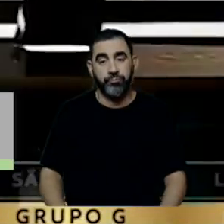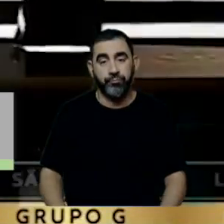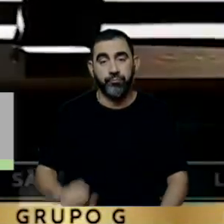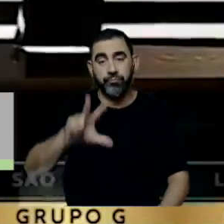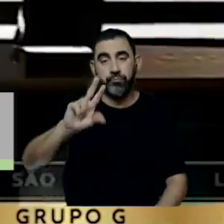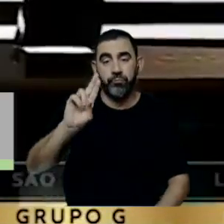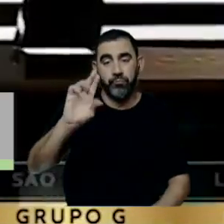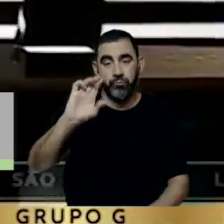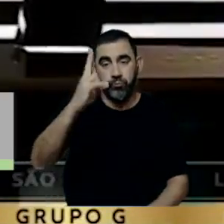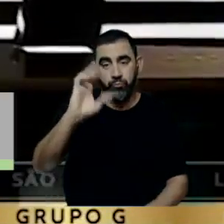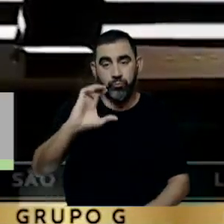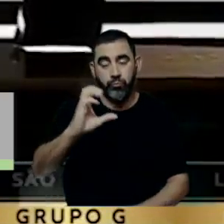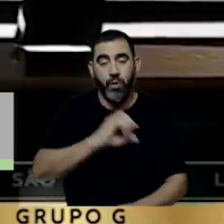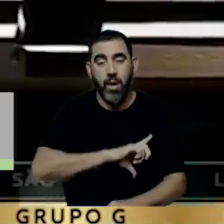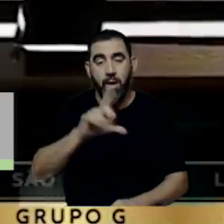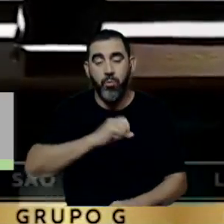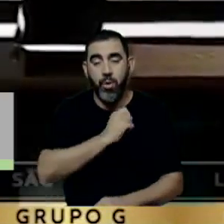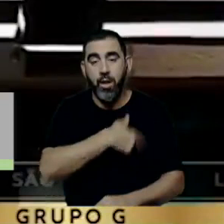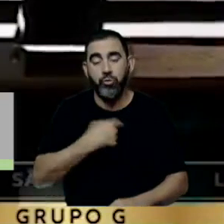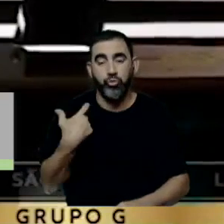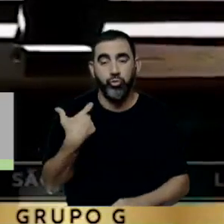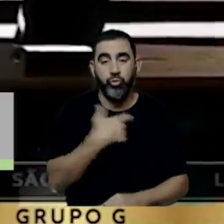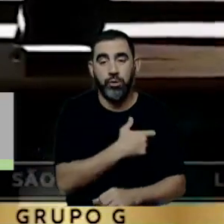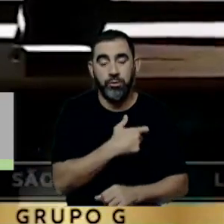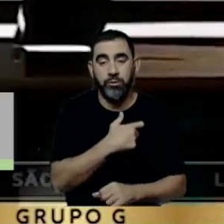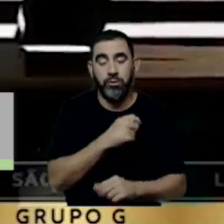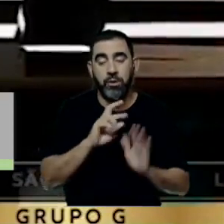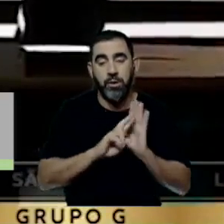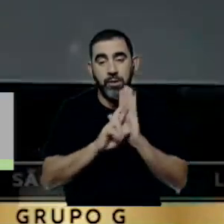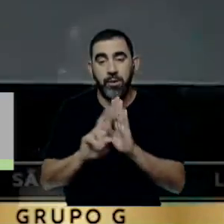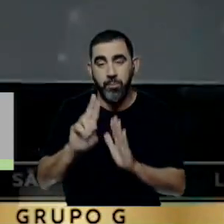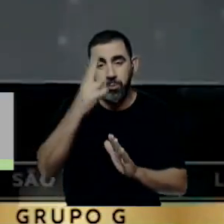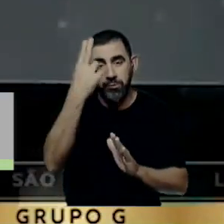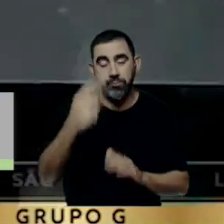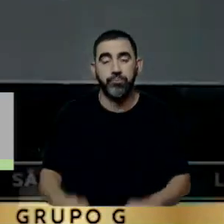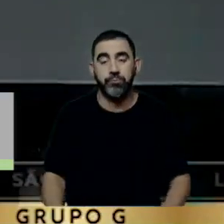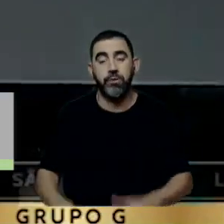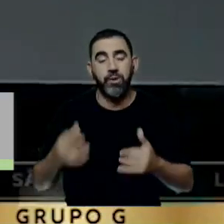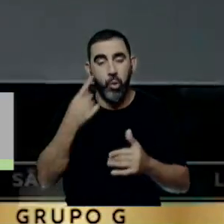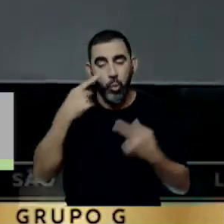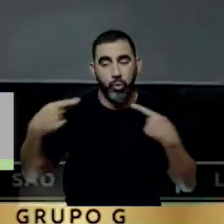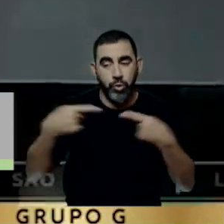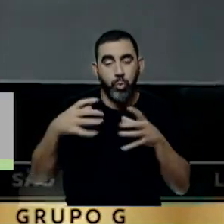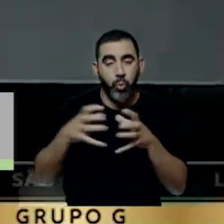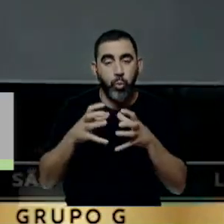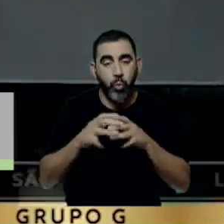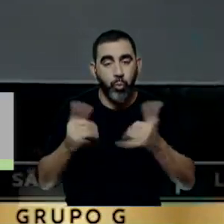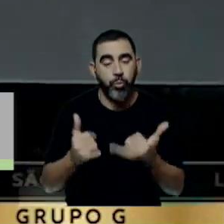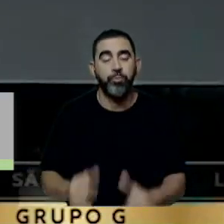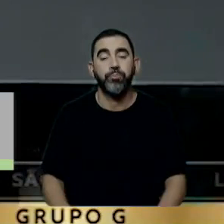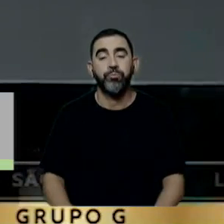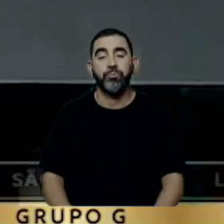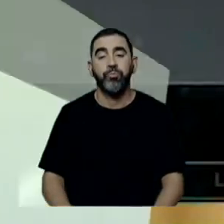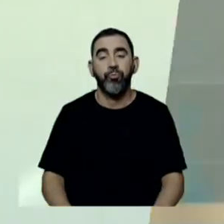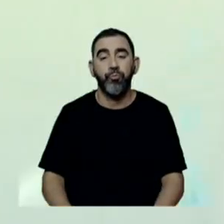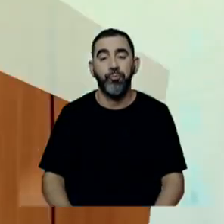equipos uruguayos. Liverpool, Nacional y Peñarol representarán a nuestro país y ya conocen a sus respectivos